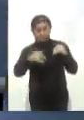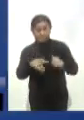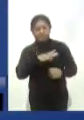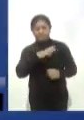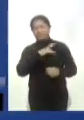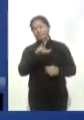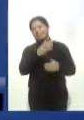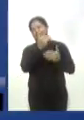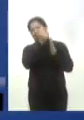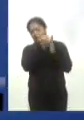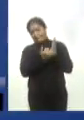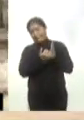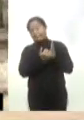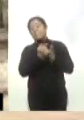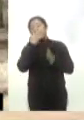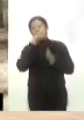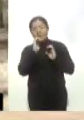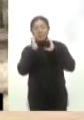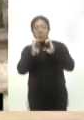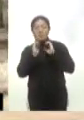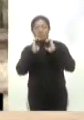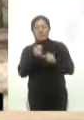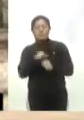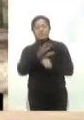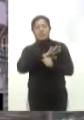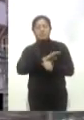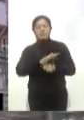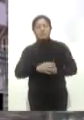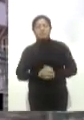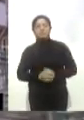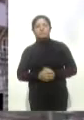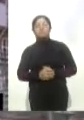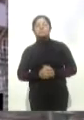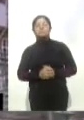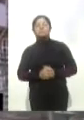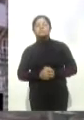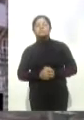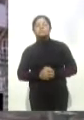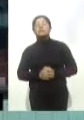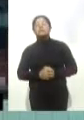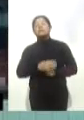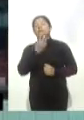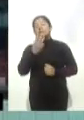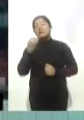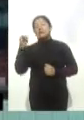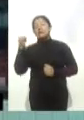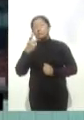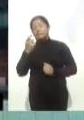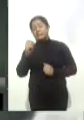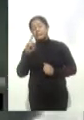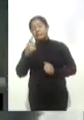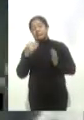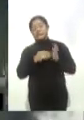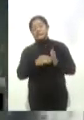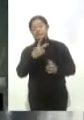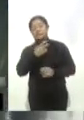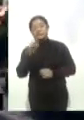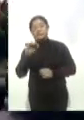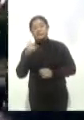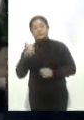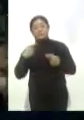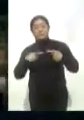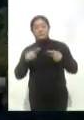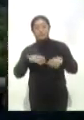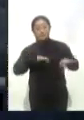significativamente el impacto a la salud del SARS-CoV-2. El organismo informó que hasta el 3 de agosto, 21.246 personas permanecen